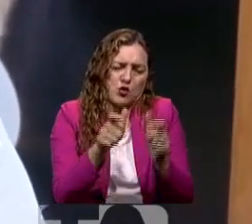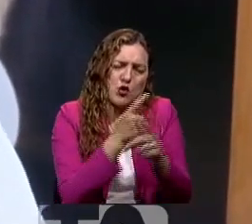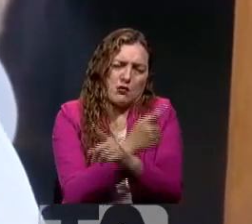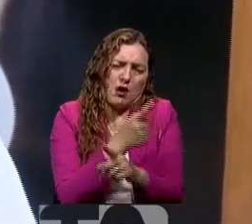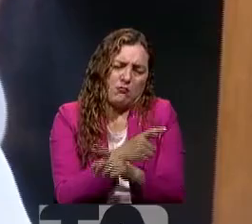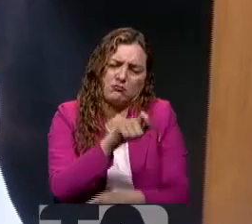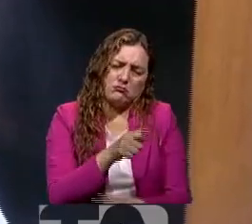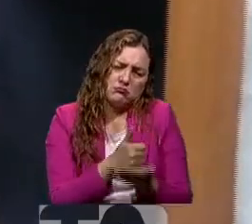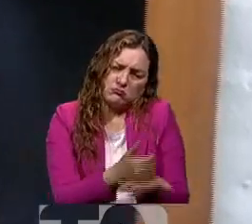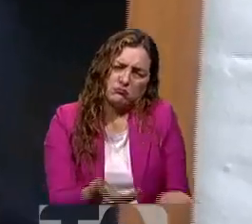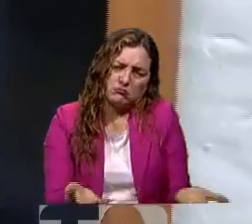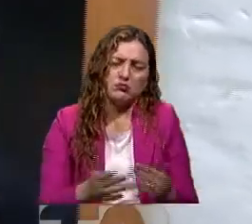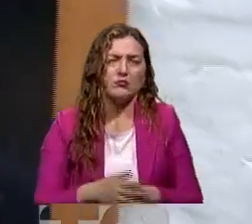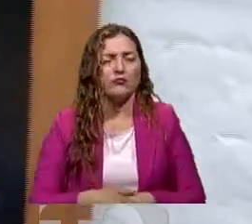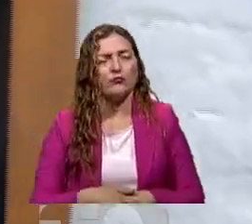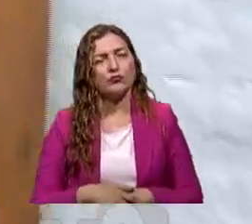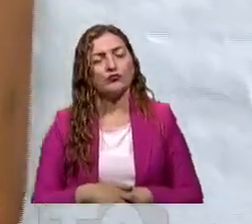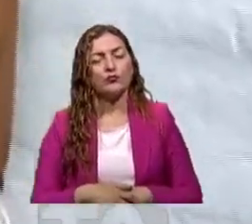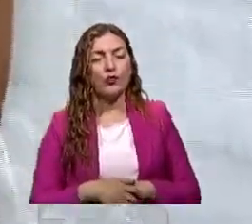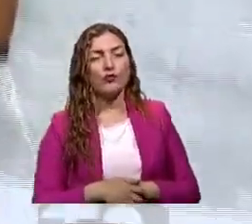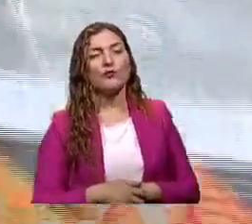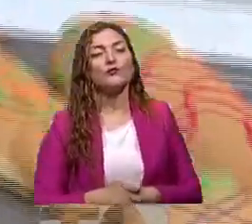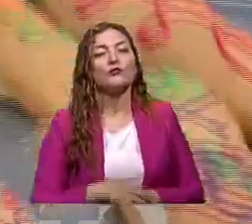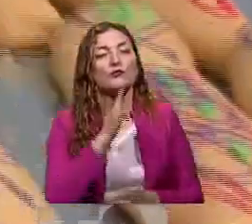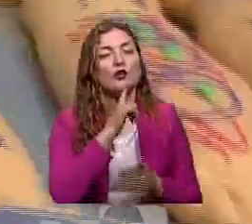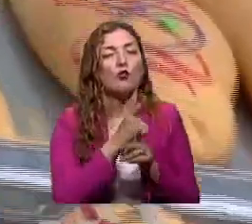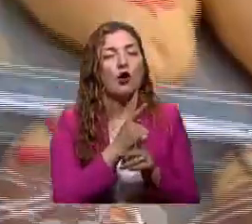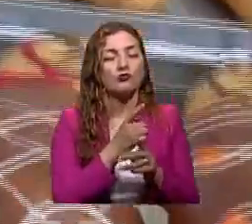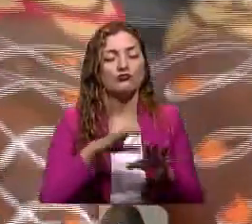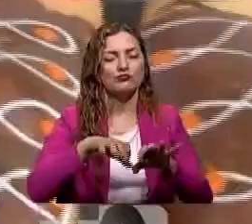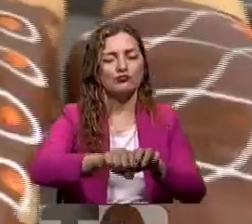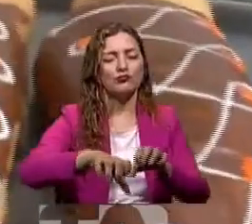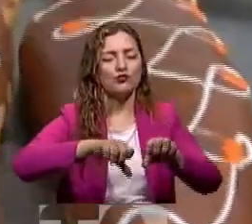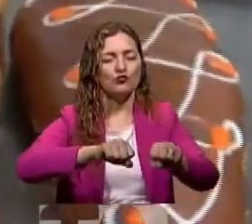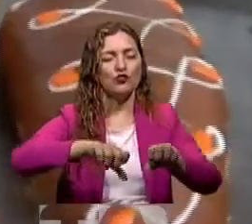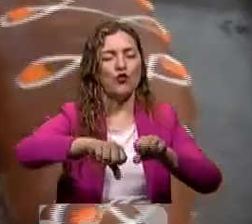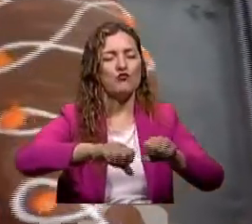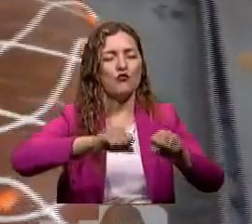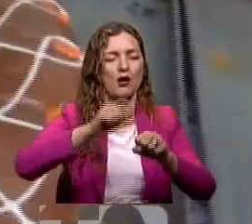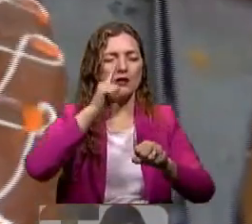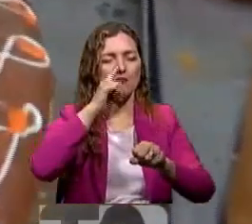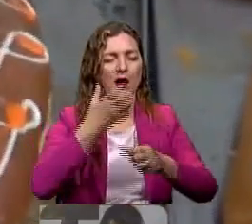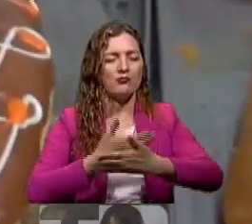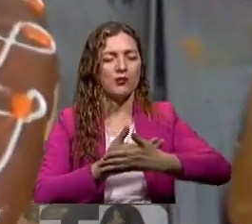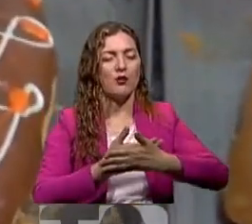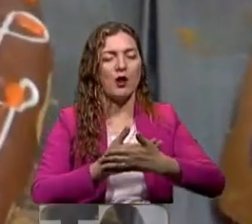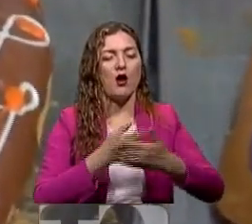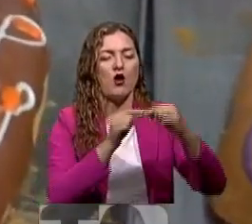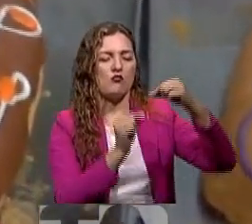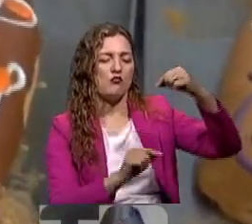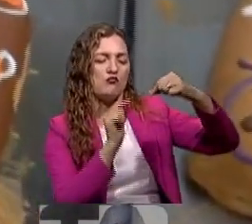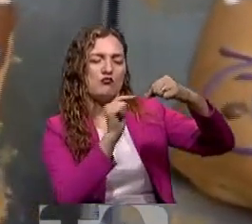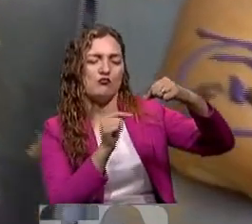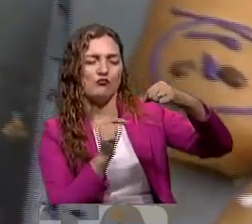que necesitan de nuestro apoyo. Por esa razón hemos elaborado las guaguas de mermelada de frutilla y